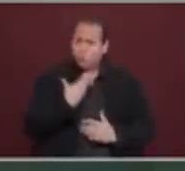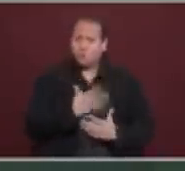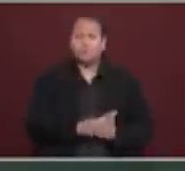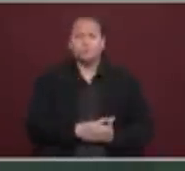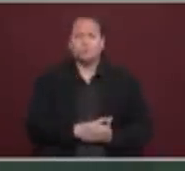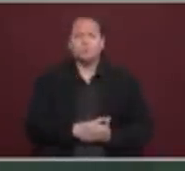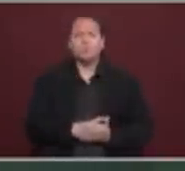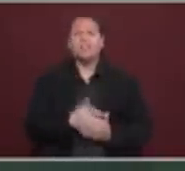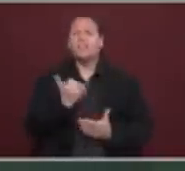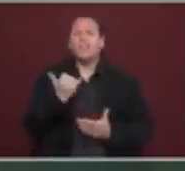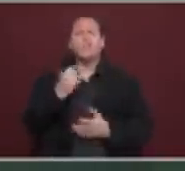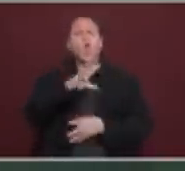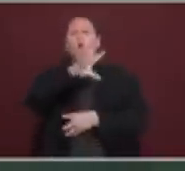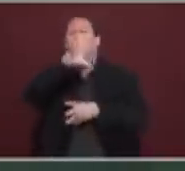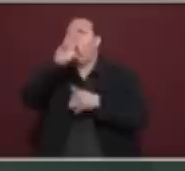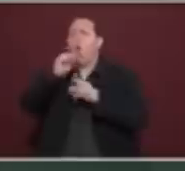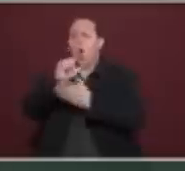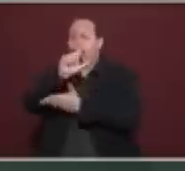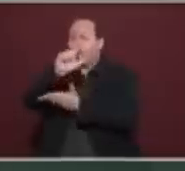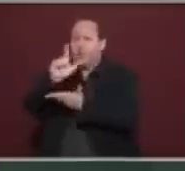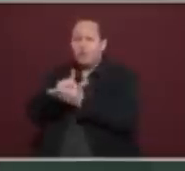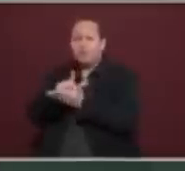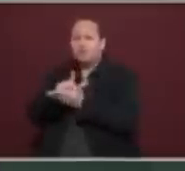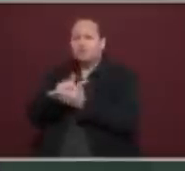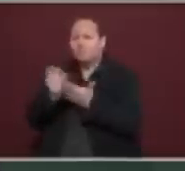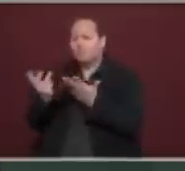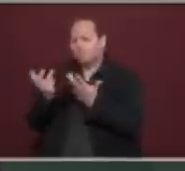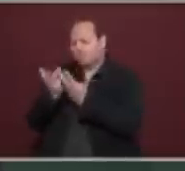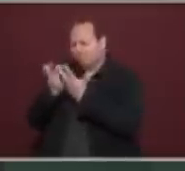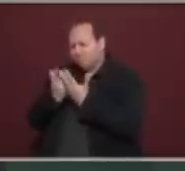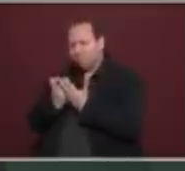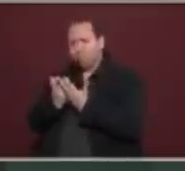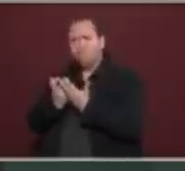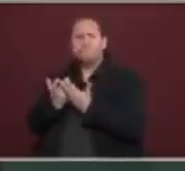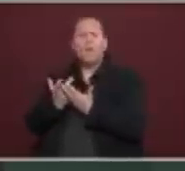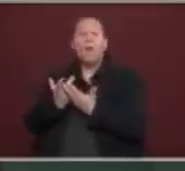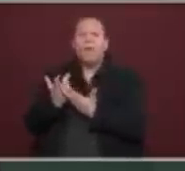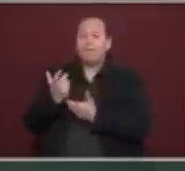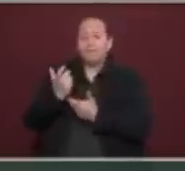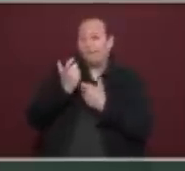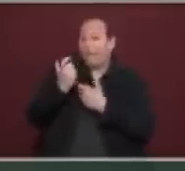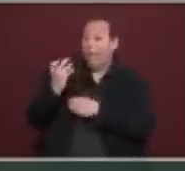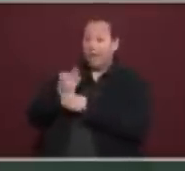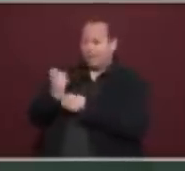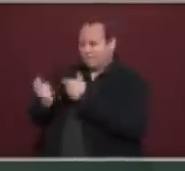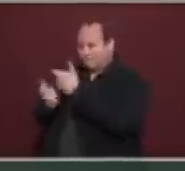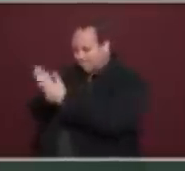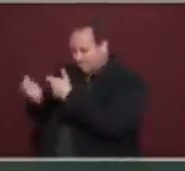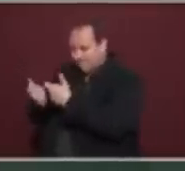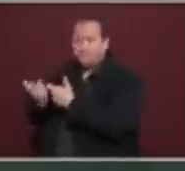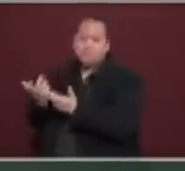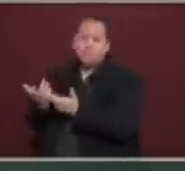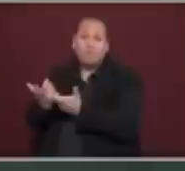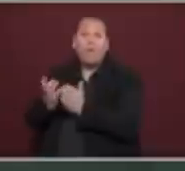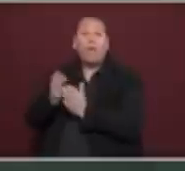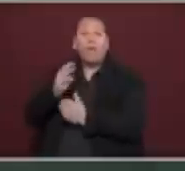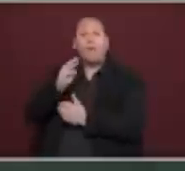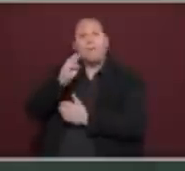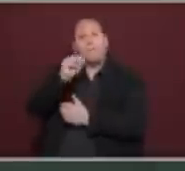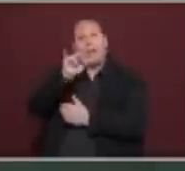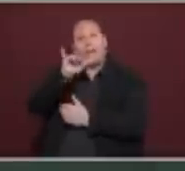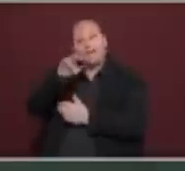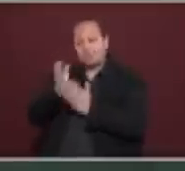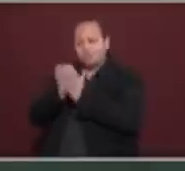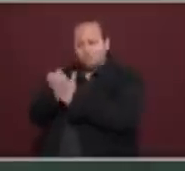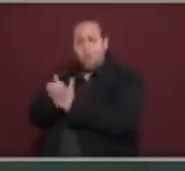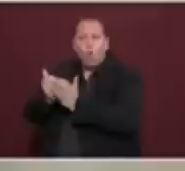y todas las prestaciones que tienen en la actualidad tanto marinos como